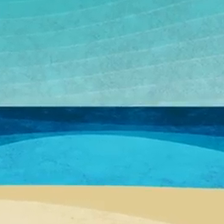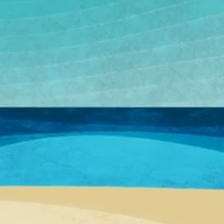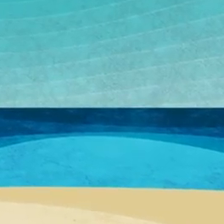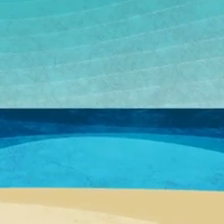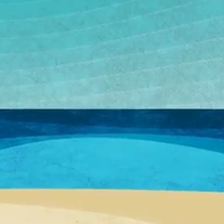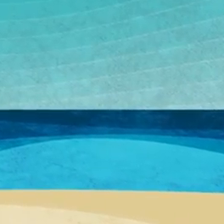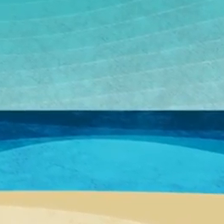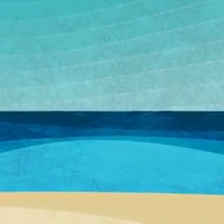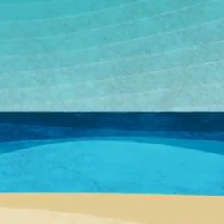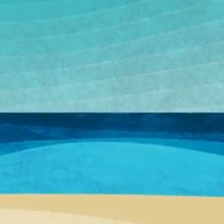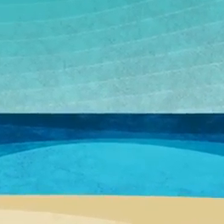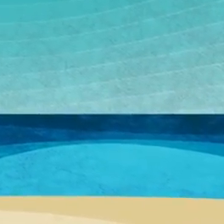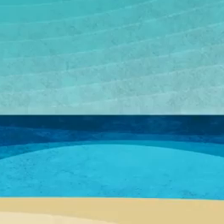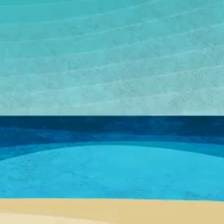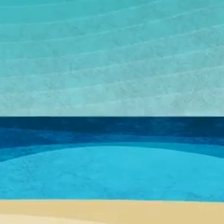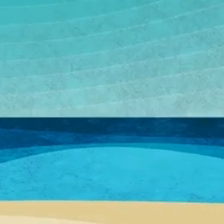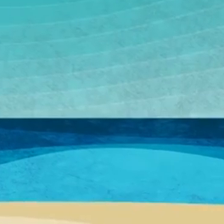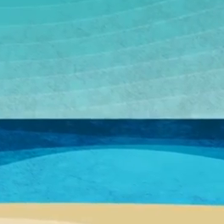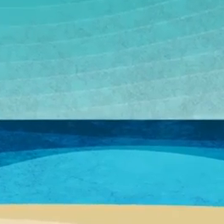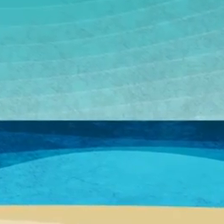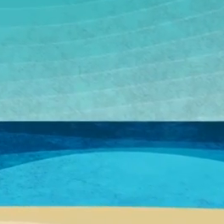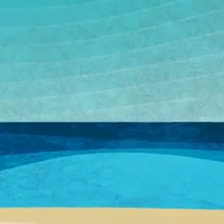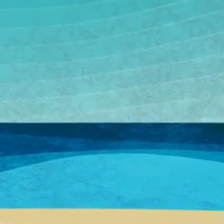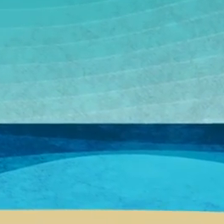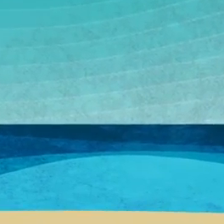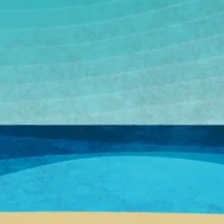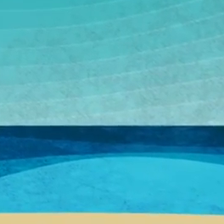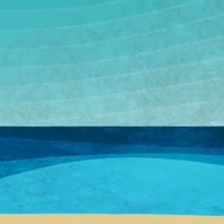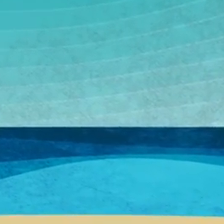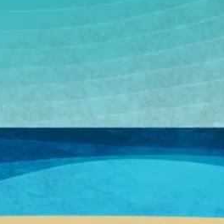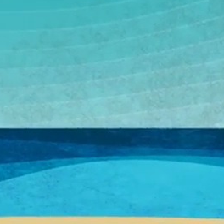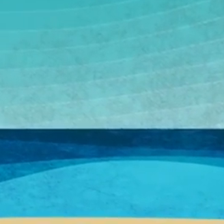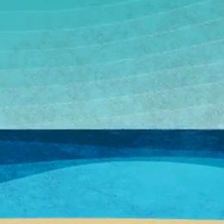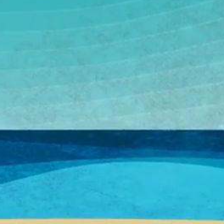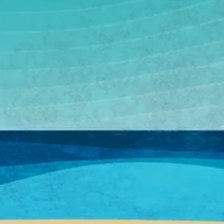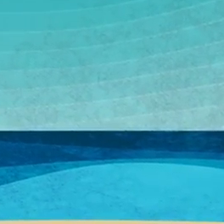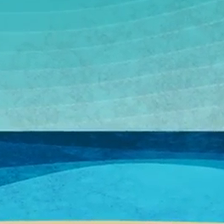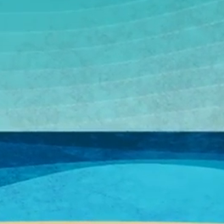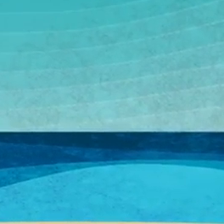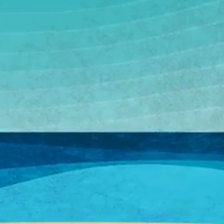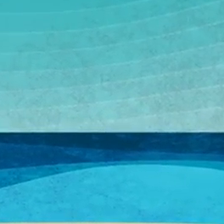Universidad del Magdalena, aún más incluyente e innovadora.